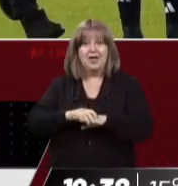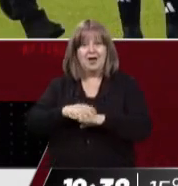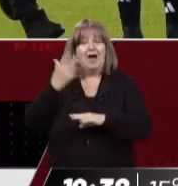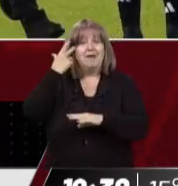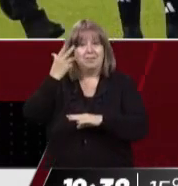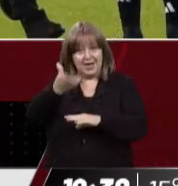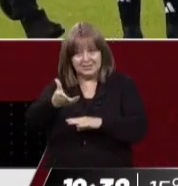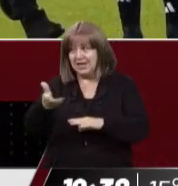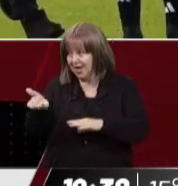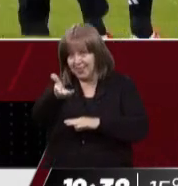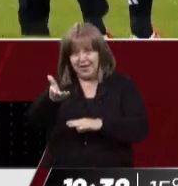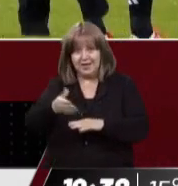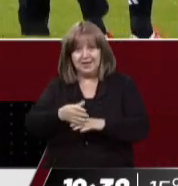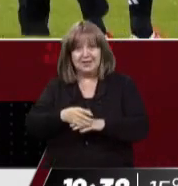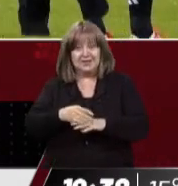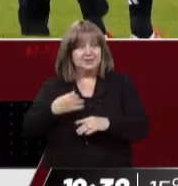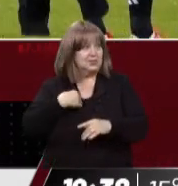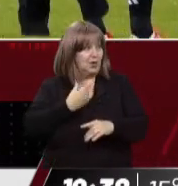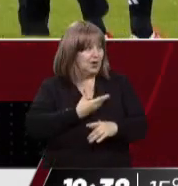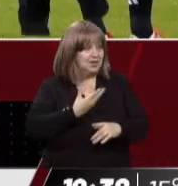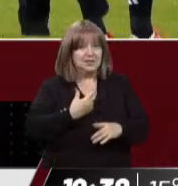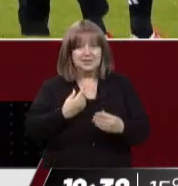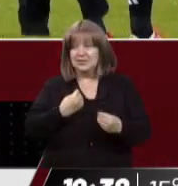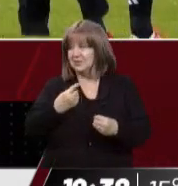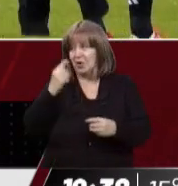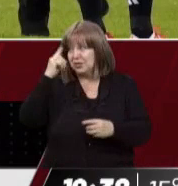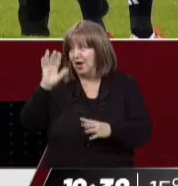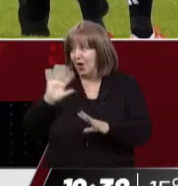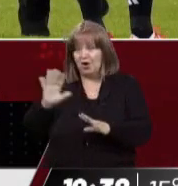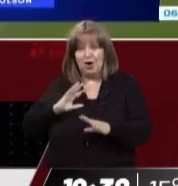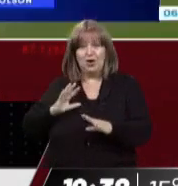Messi, me tendría que hacerlo ahora. Me dice, yo, no, ¿qué dice este? Está loco.